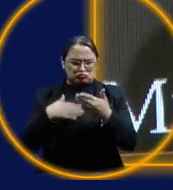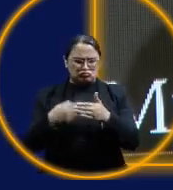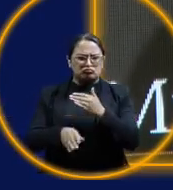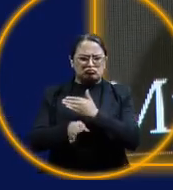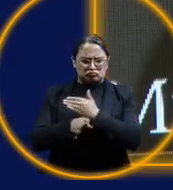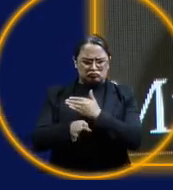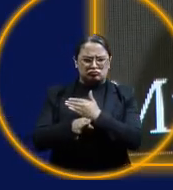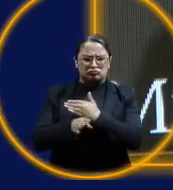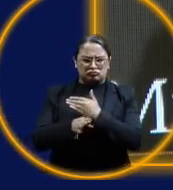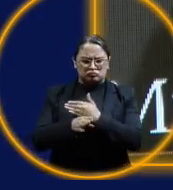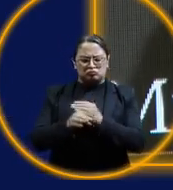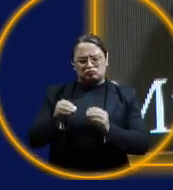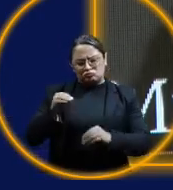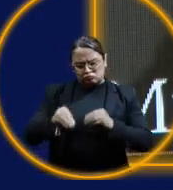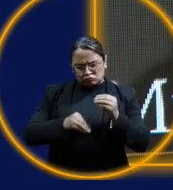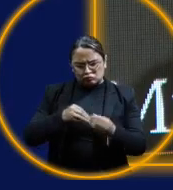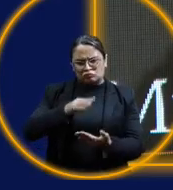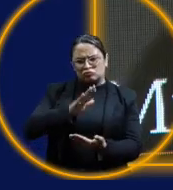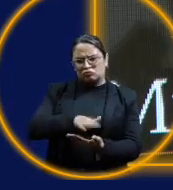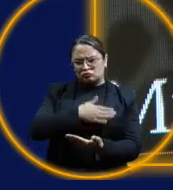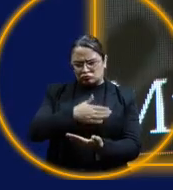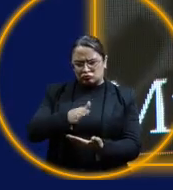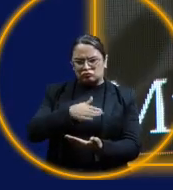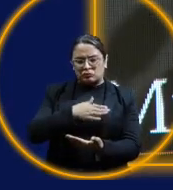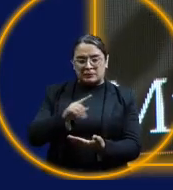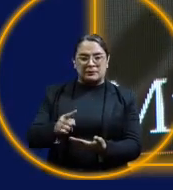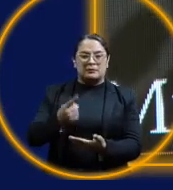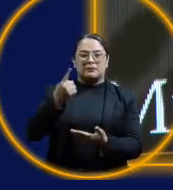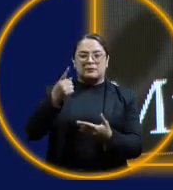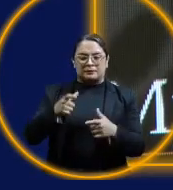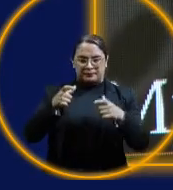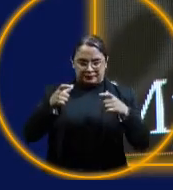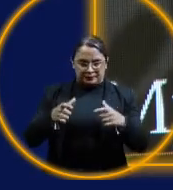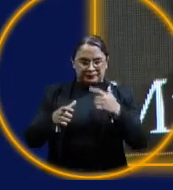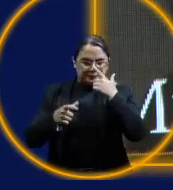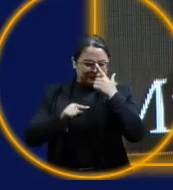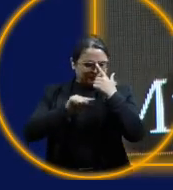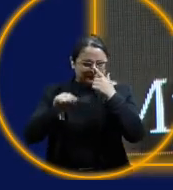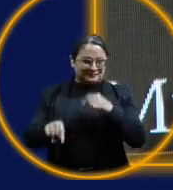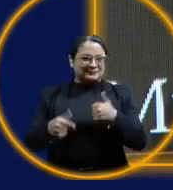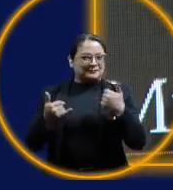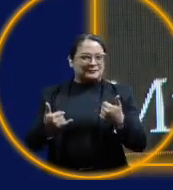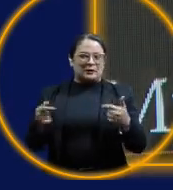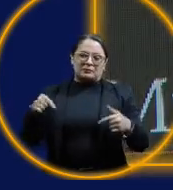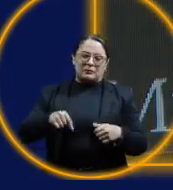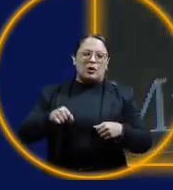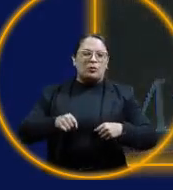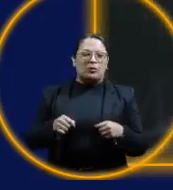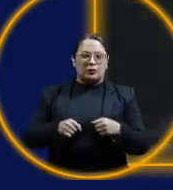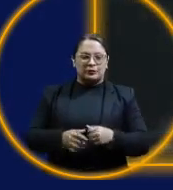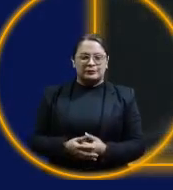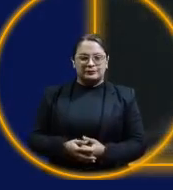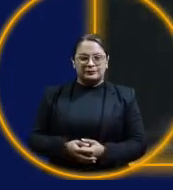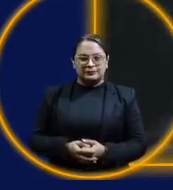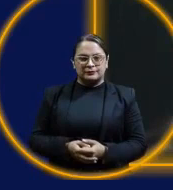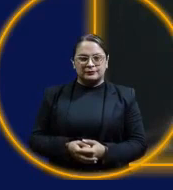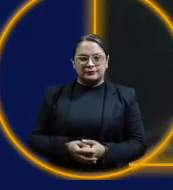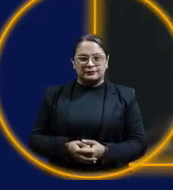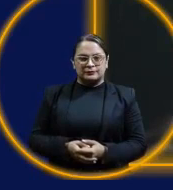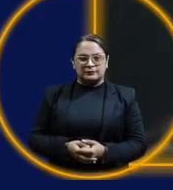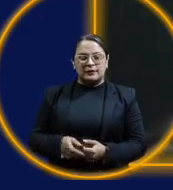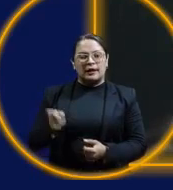seguí componiendo canciones y el primer disco de miner br y aquí llegué y hoy estoy en Bogotá Bueno entonces